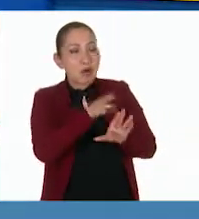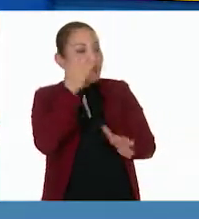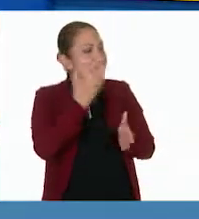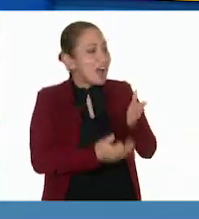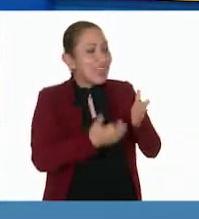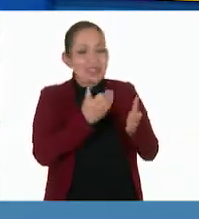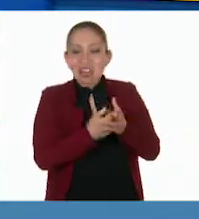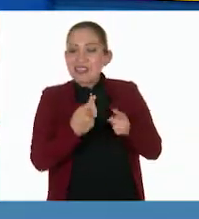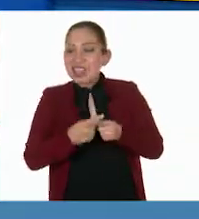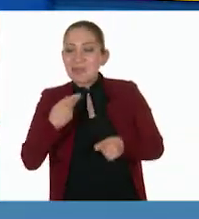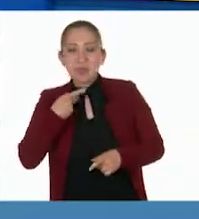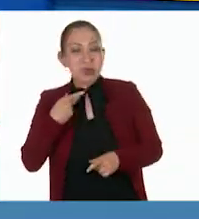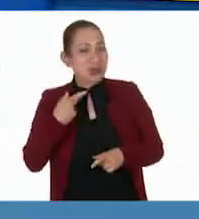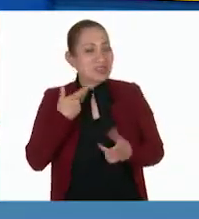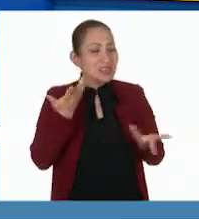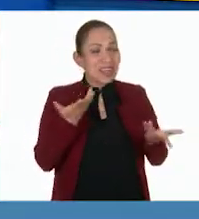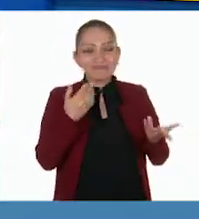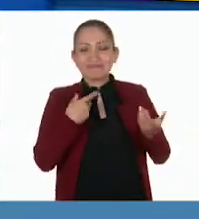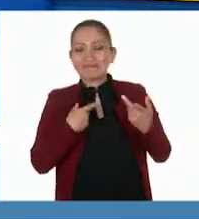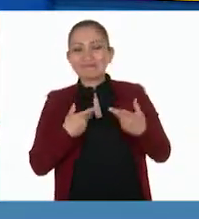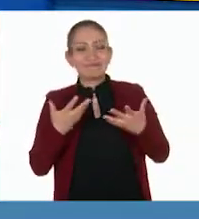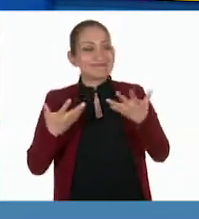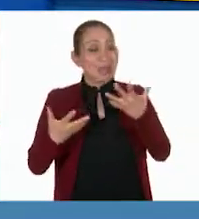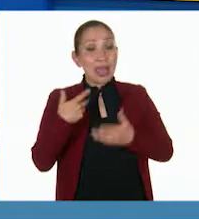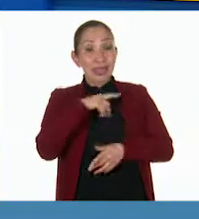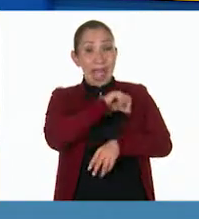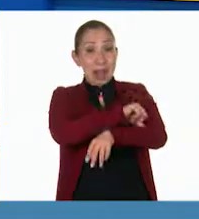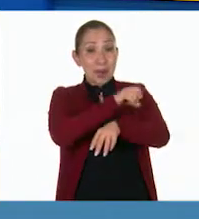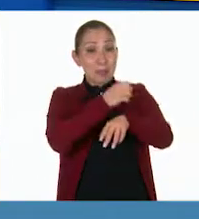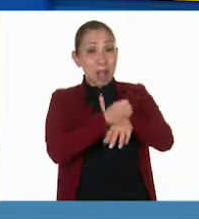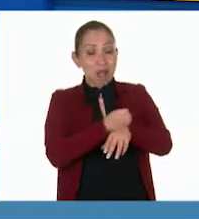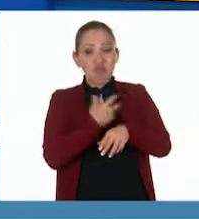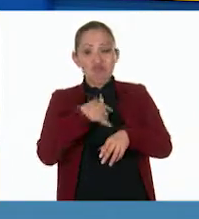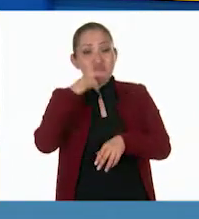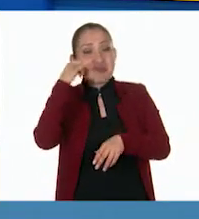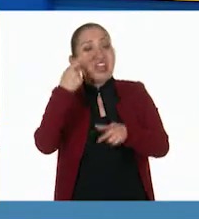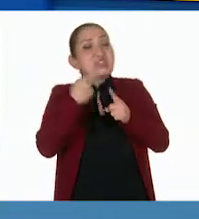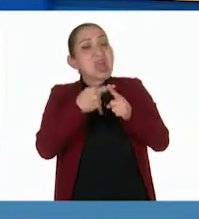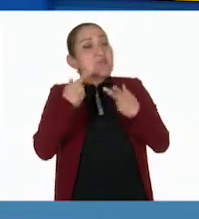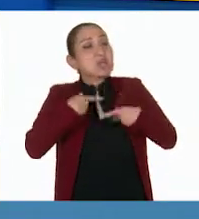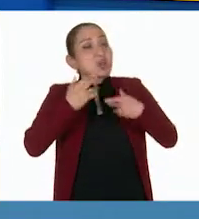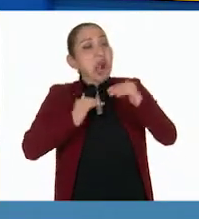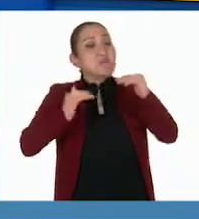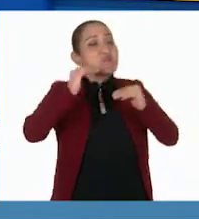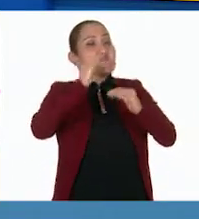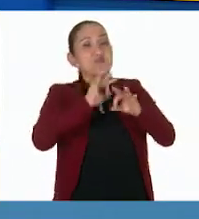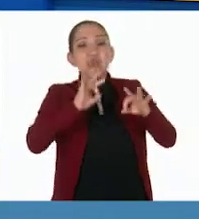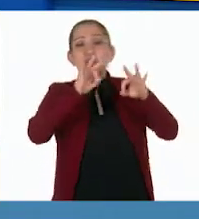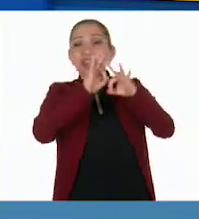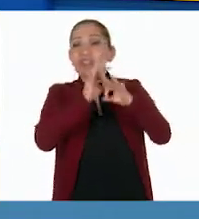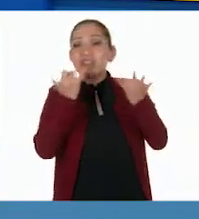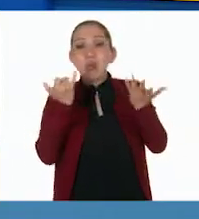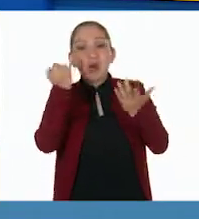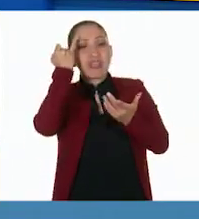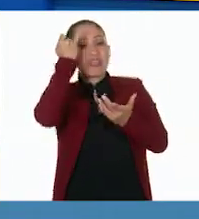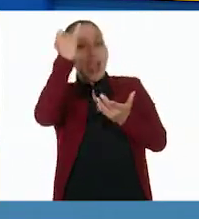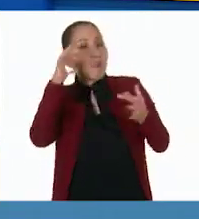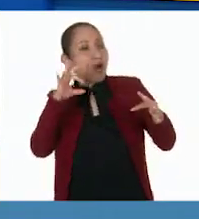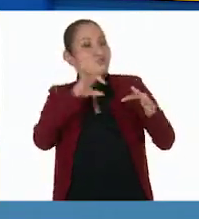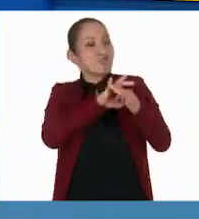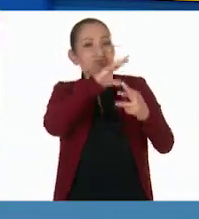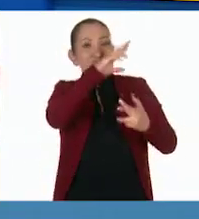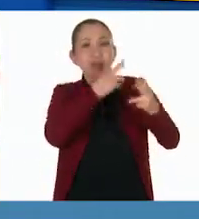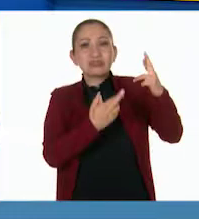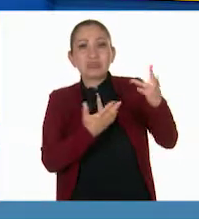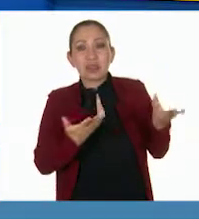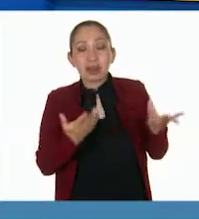en la política, ya que pues después de Obregón no se veía ninguna figura que representara los ideales revolucionarios. Así